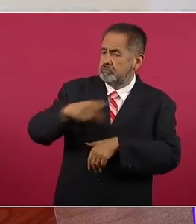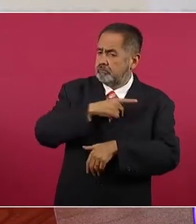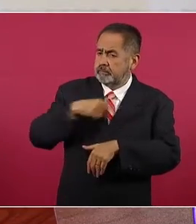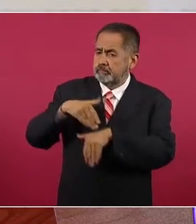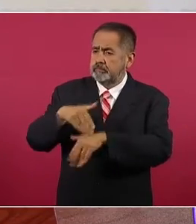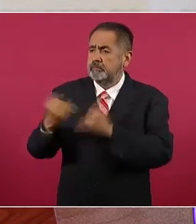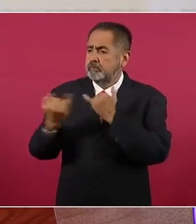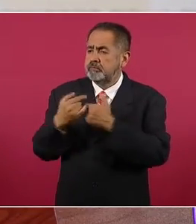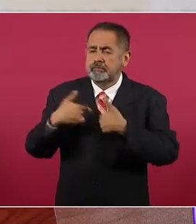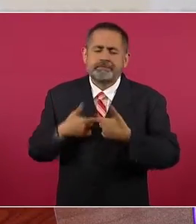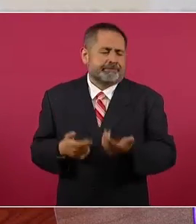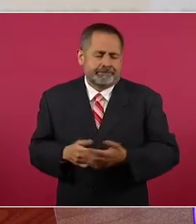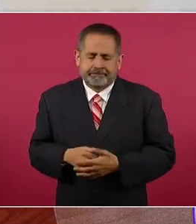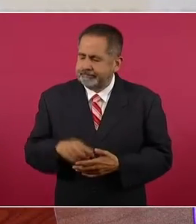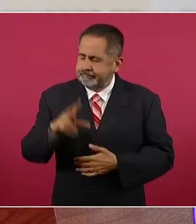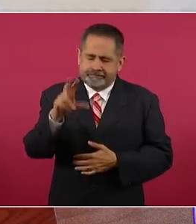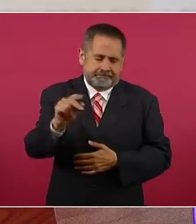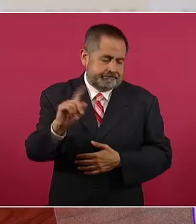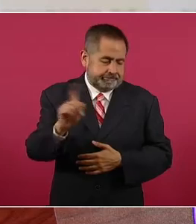no.